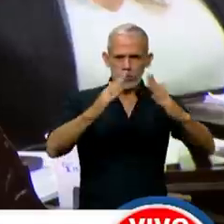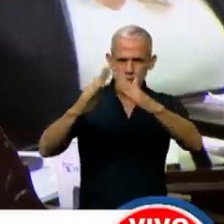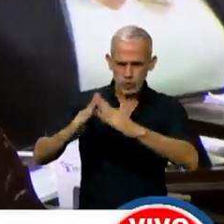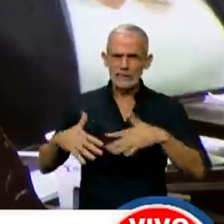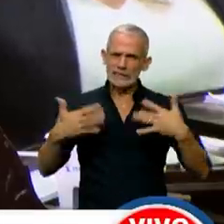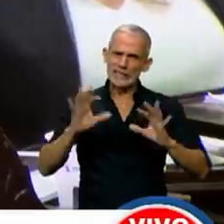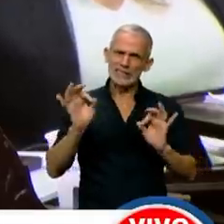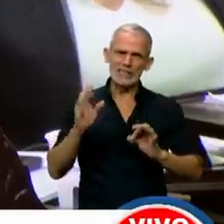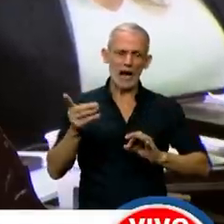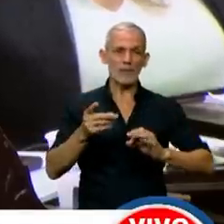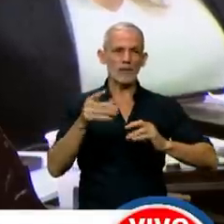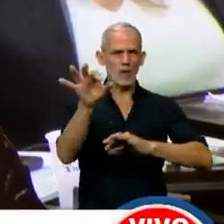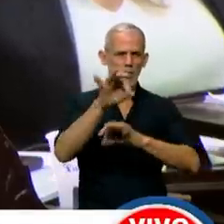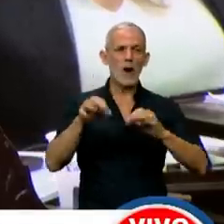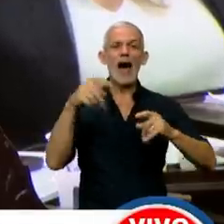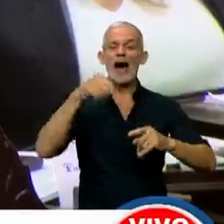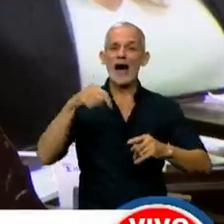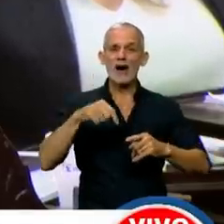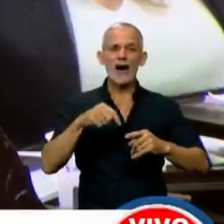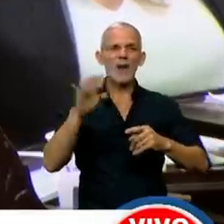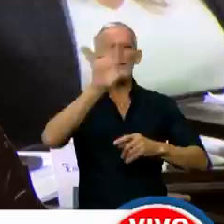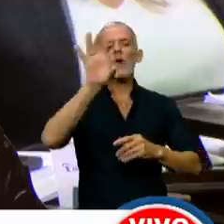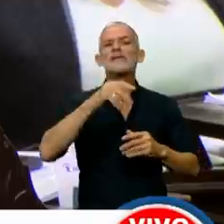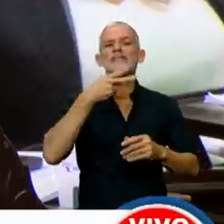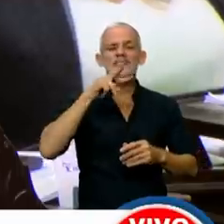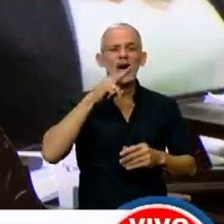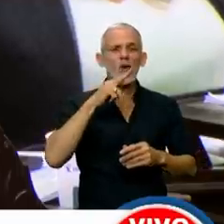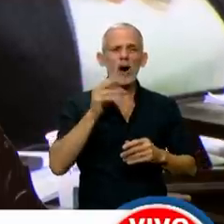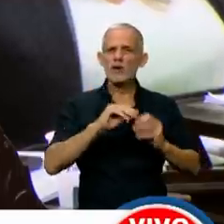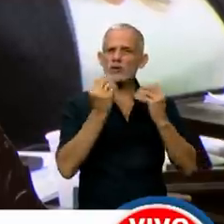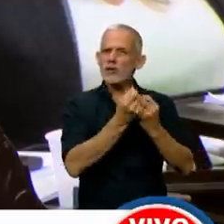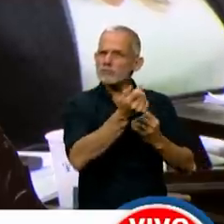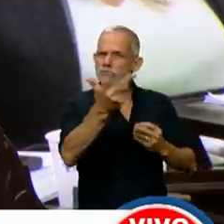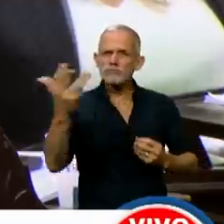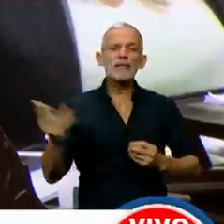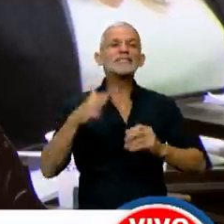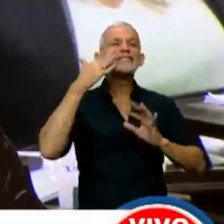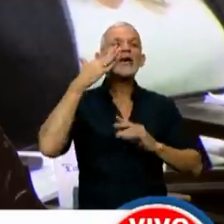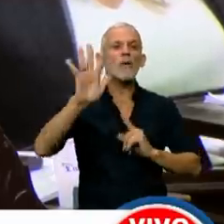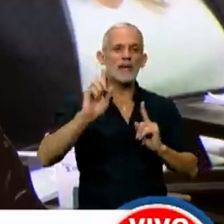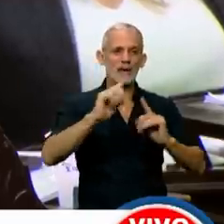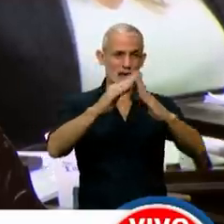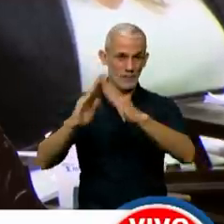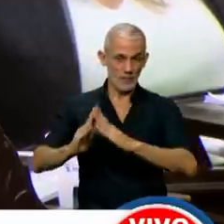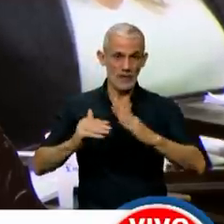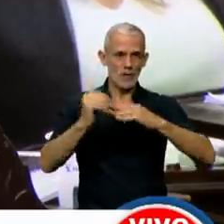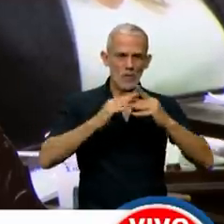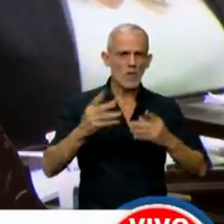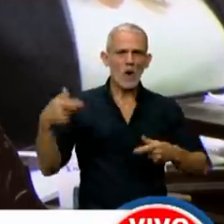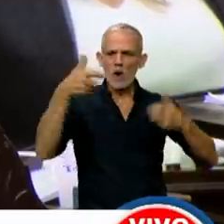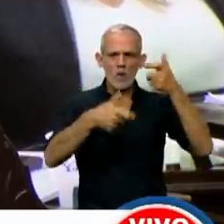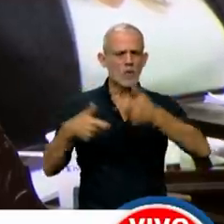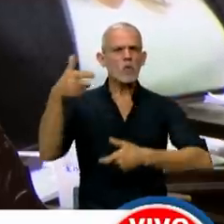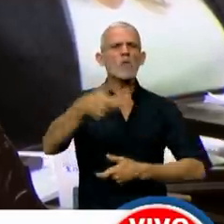viviendas actualmente la provincia de san juan se están ejecutando casi 5.000 viviendas con aporte